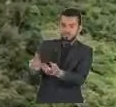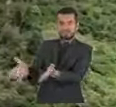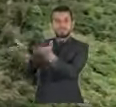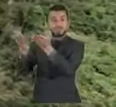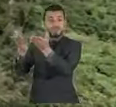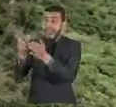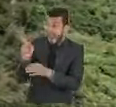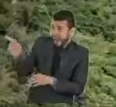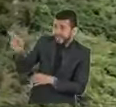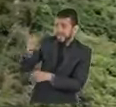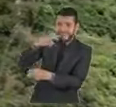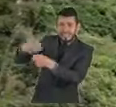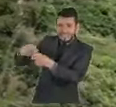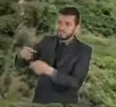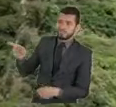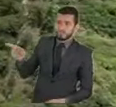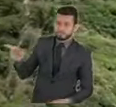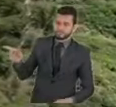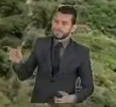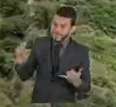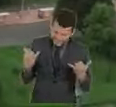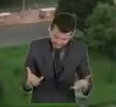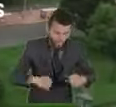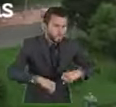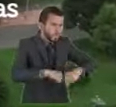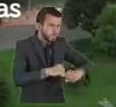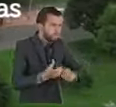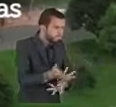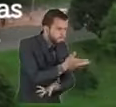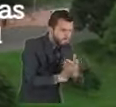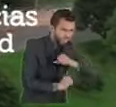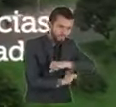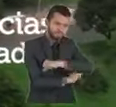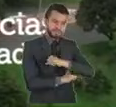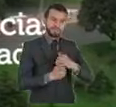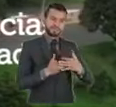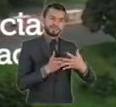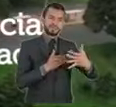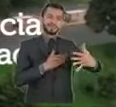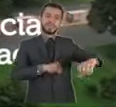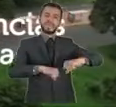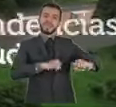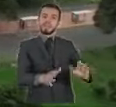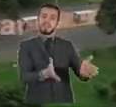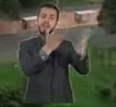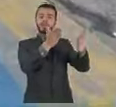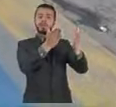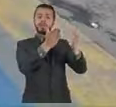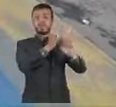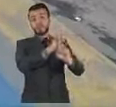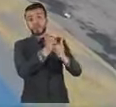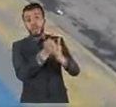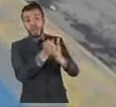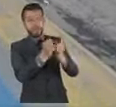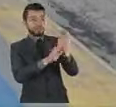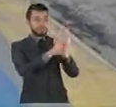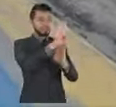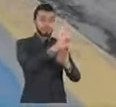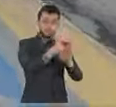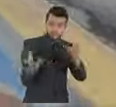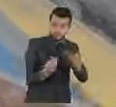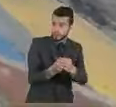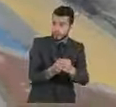oportunidad para construir las bases de una nueva narrativa de ciudad que logre ajustar las tendencias de desarrollo hacia una ciudad más